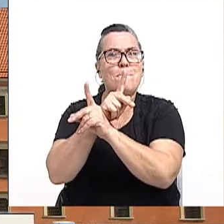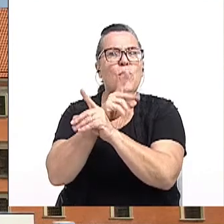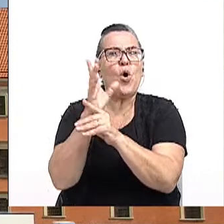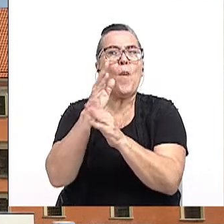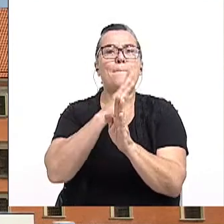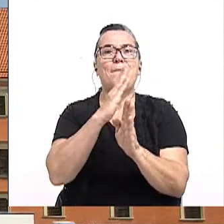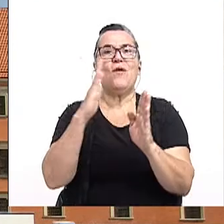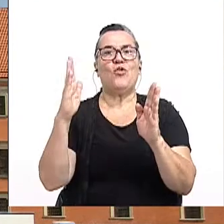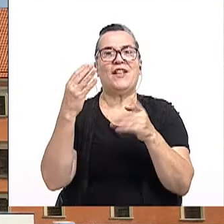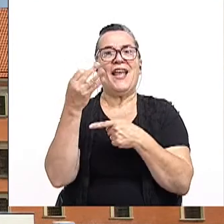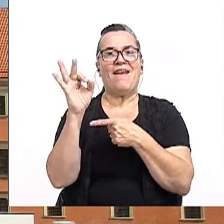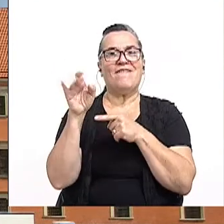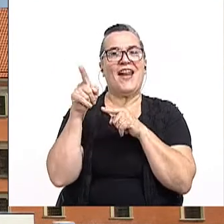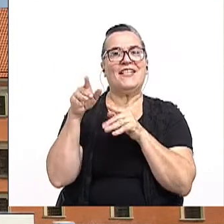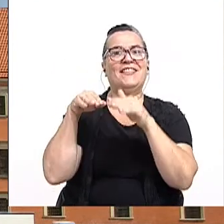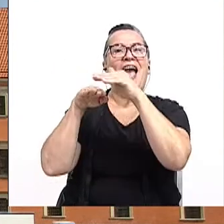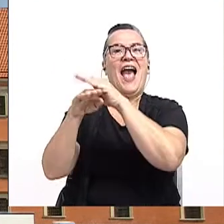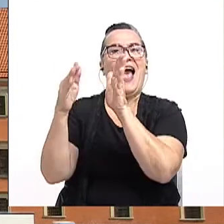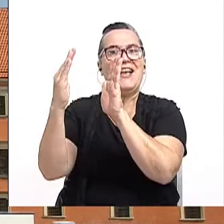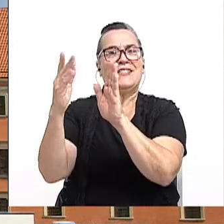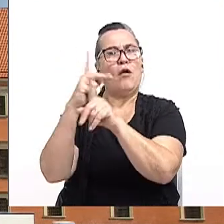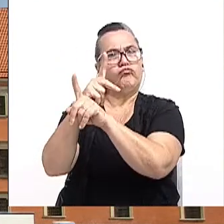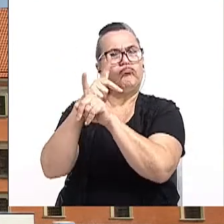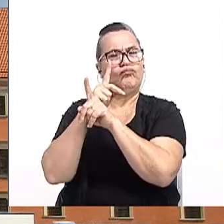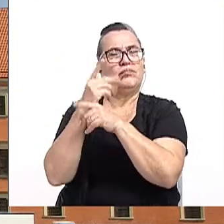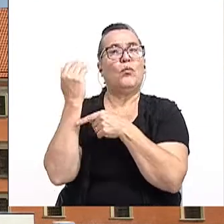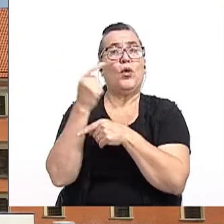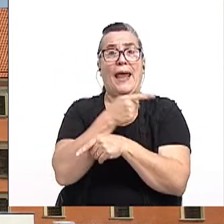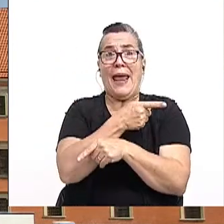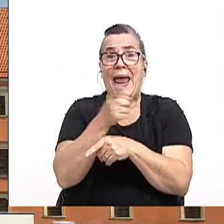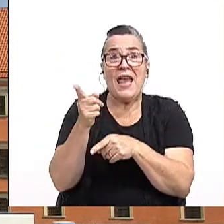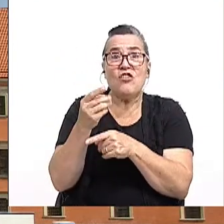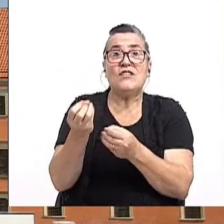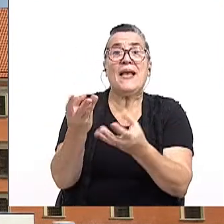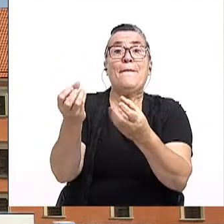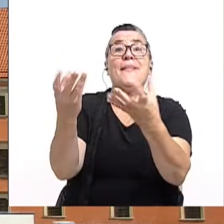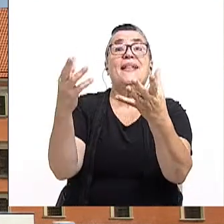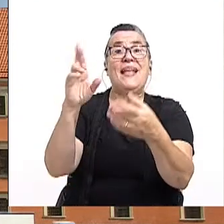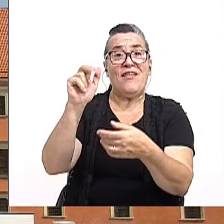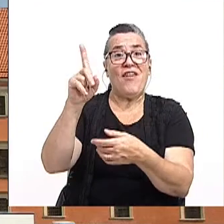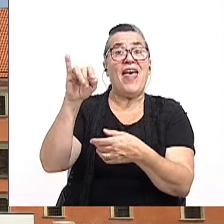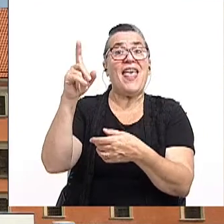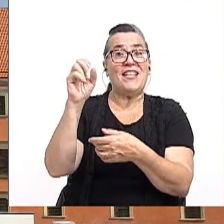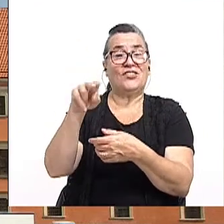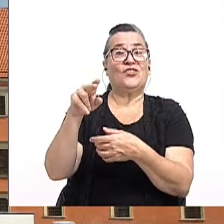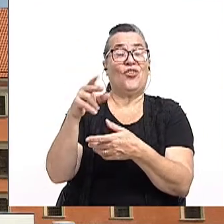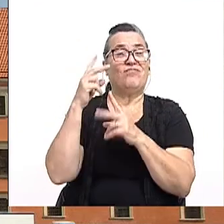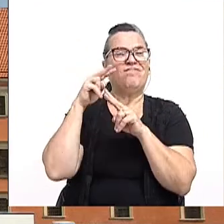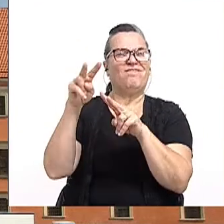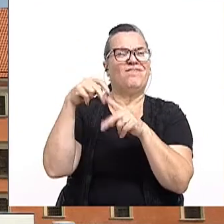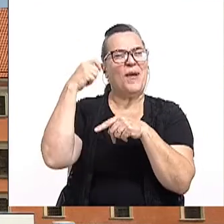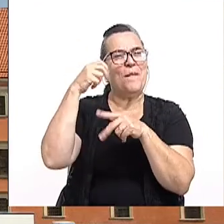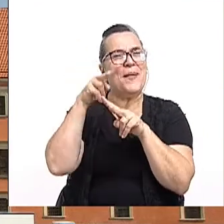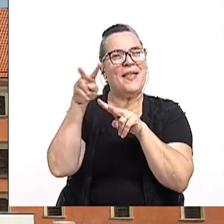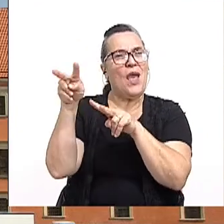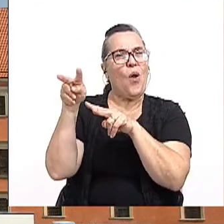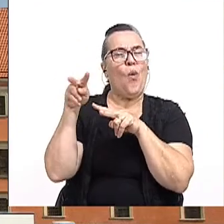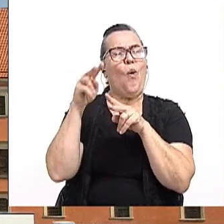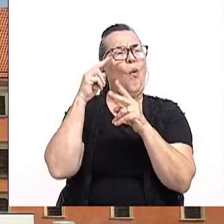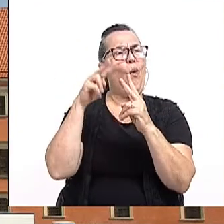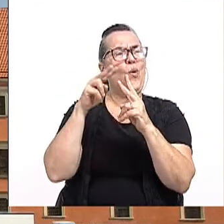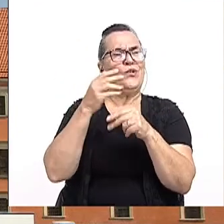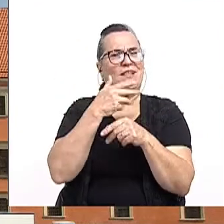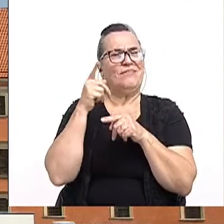biblioteca de Francia. Y protegidos porque ellos emiten radiaciones. les traje un video para poder conocer un poco